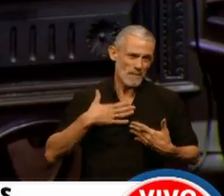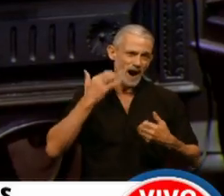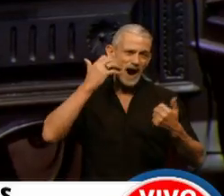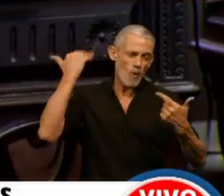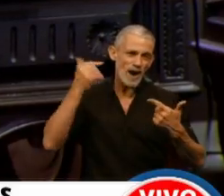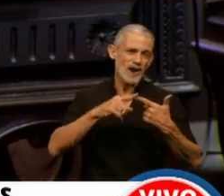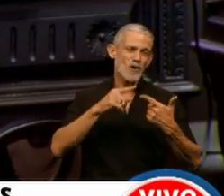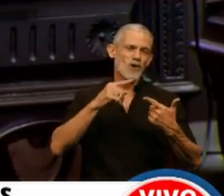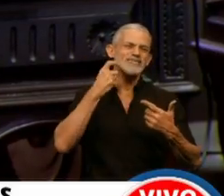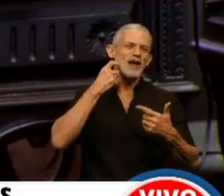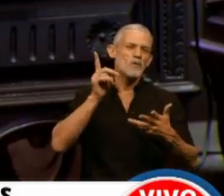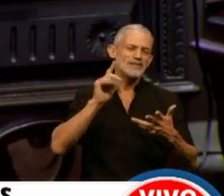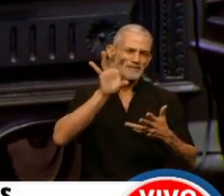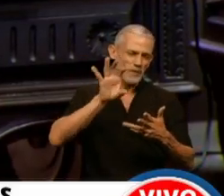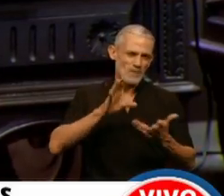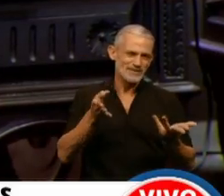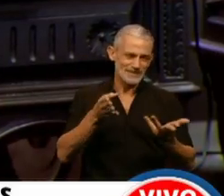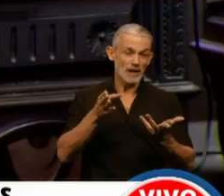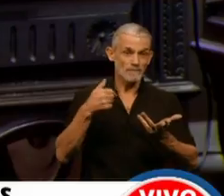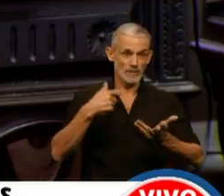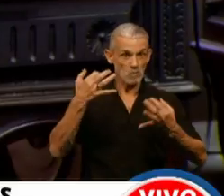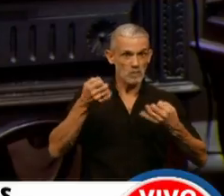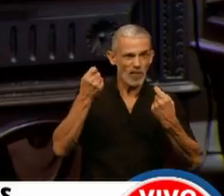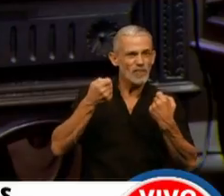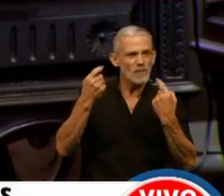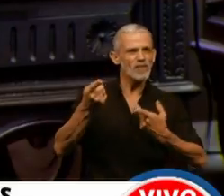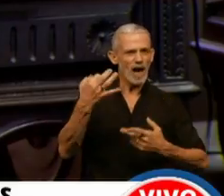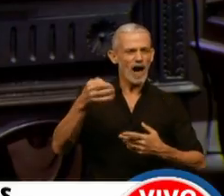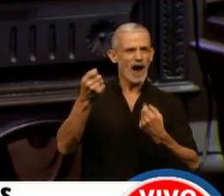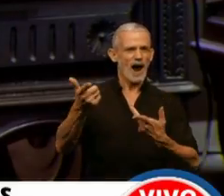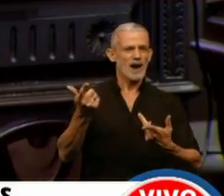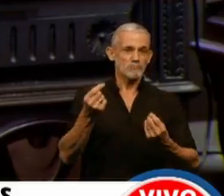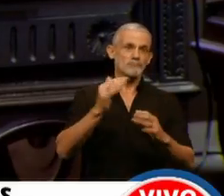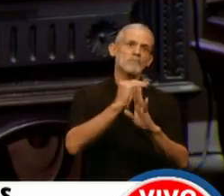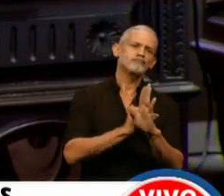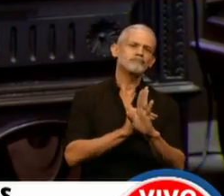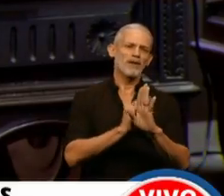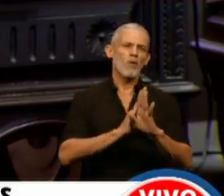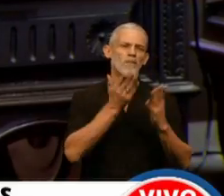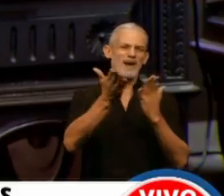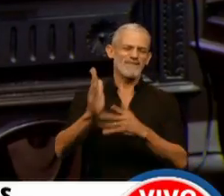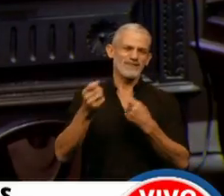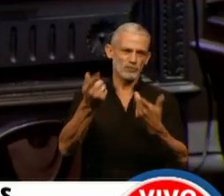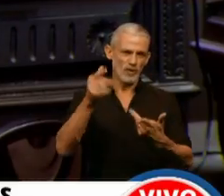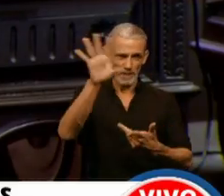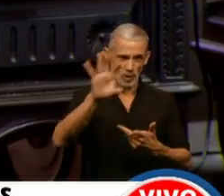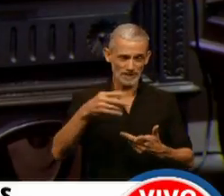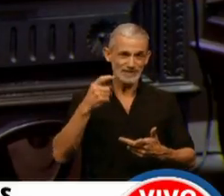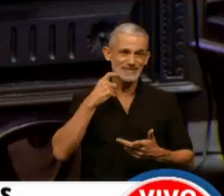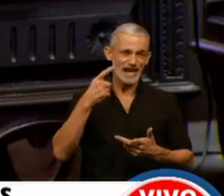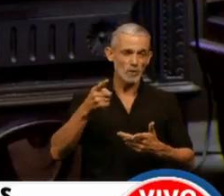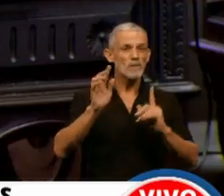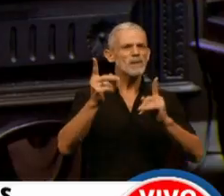abuelo que es la provincia de san luís que realmente es merecedora de tener este beneficio que como dijo